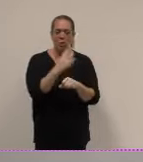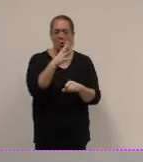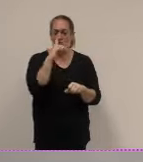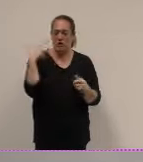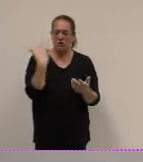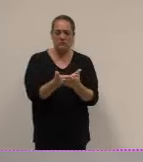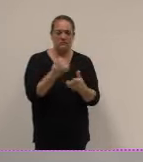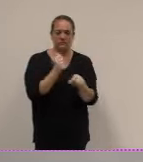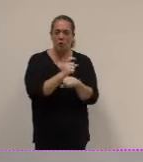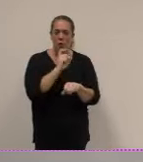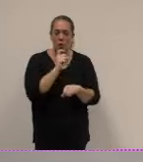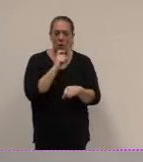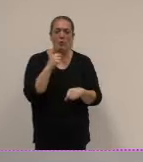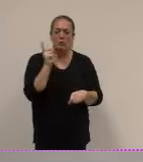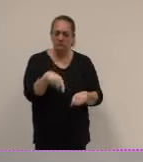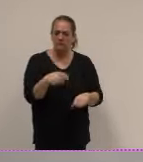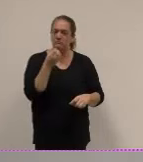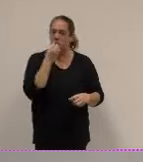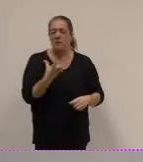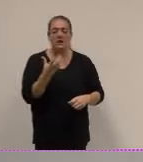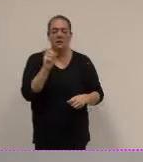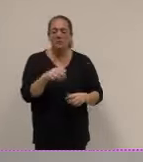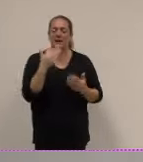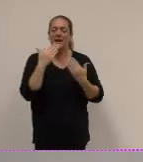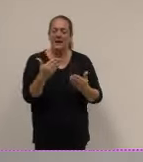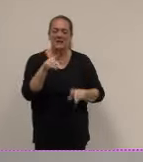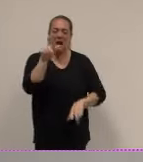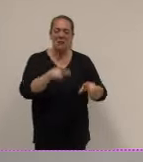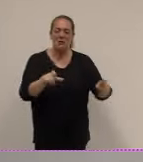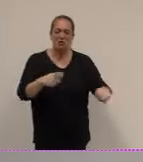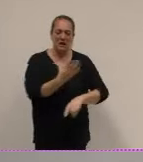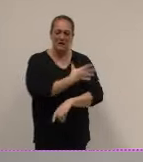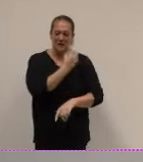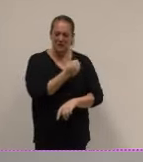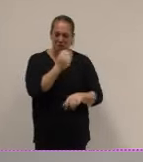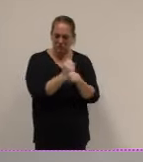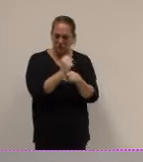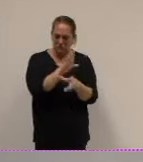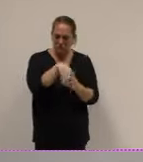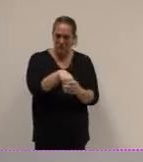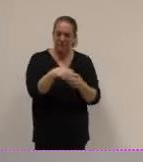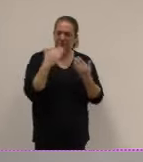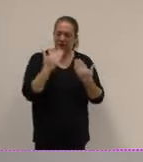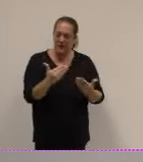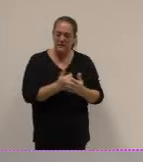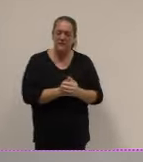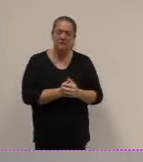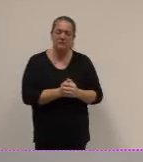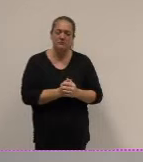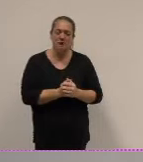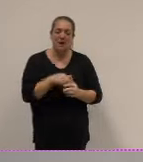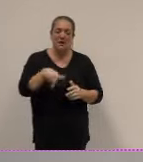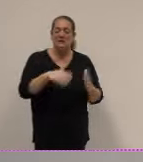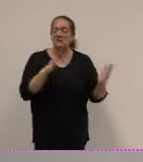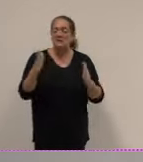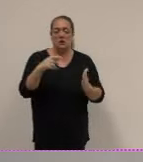4 últimos años. Quiero darle las gracias a todo el personal del Cabildo. Ha sido muy duro,